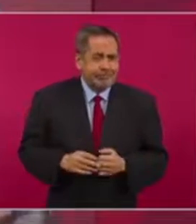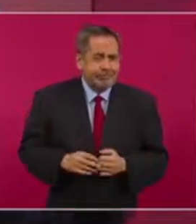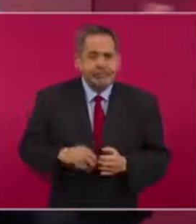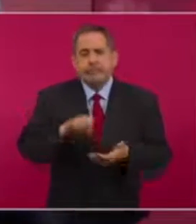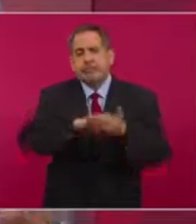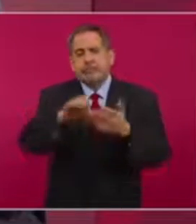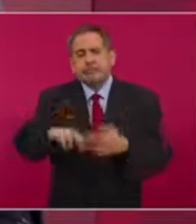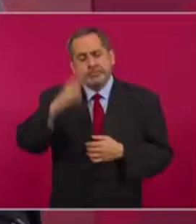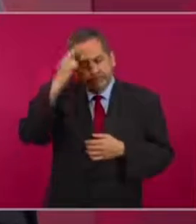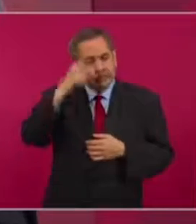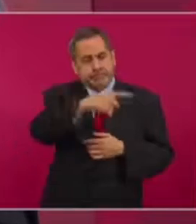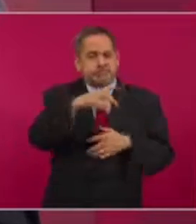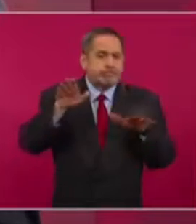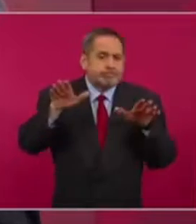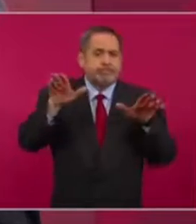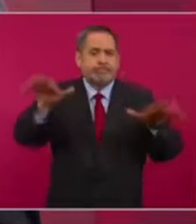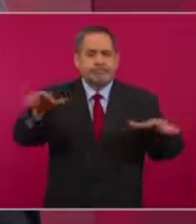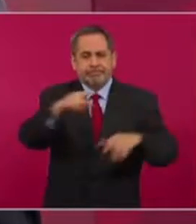aeropuerto,